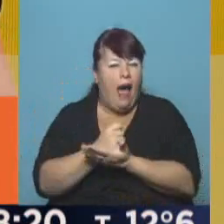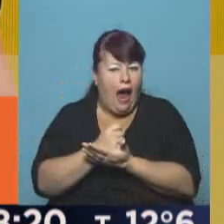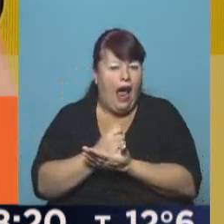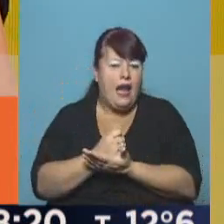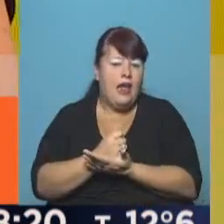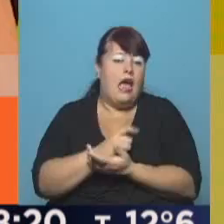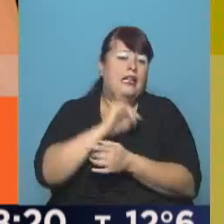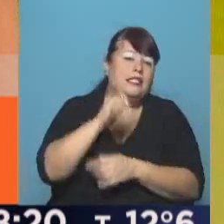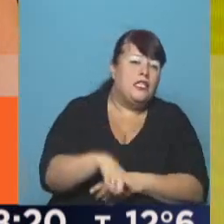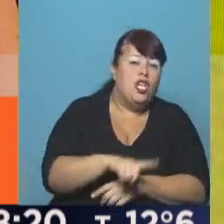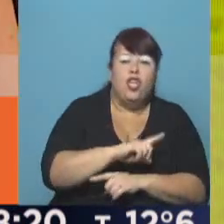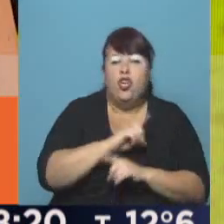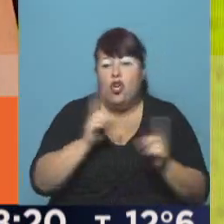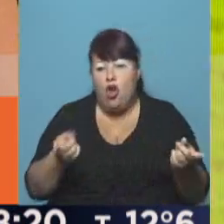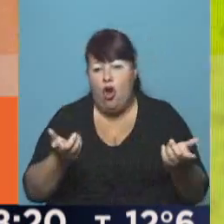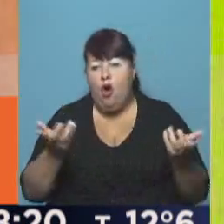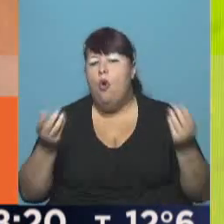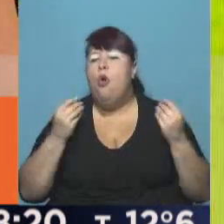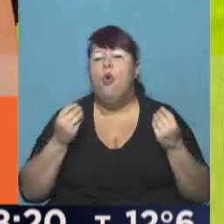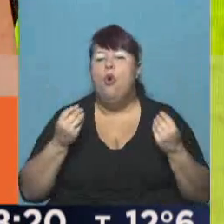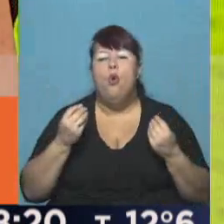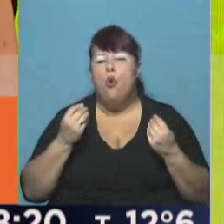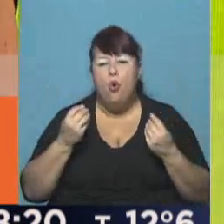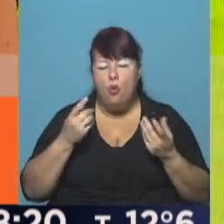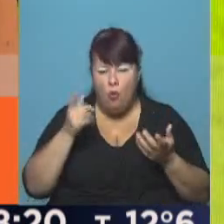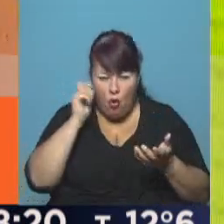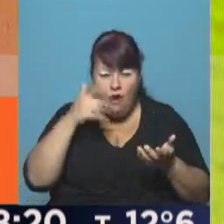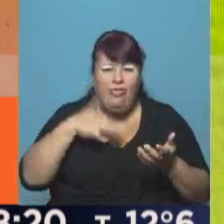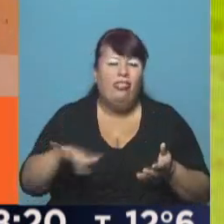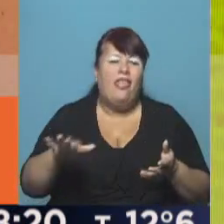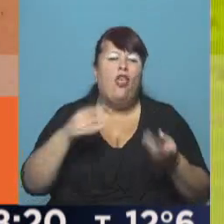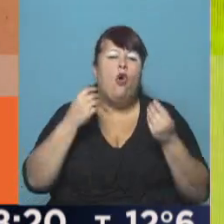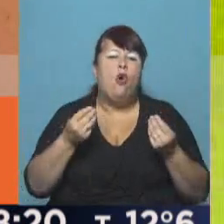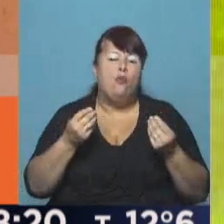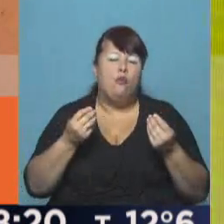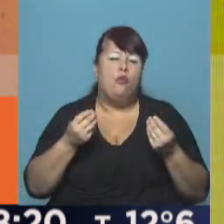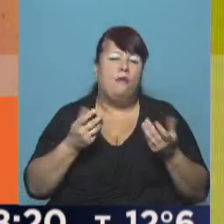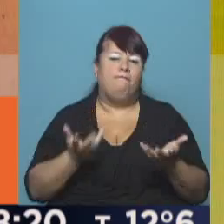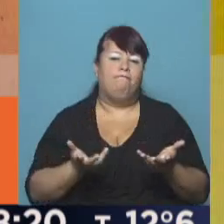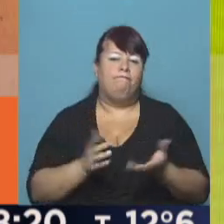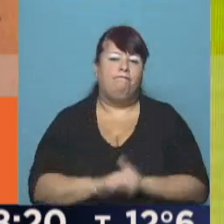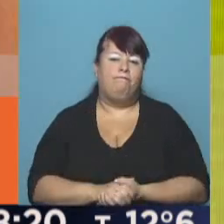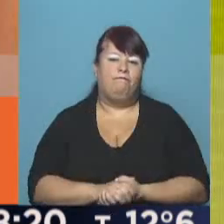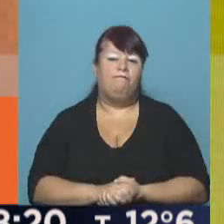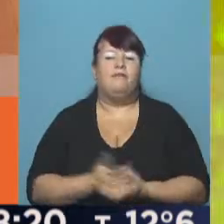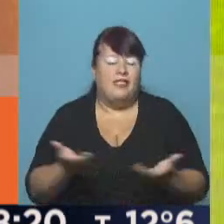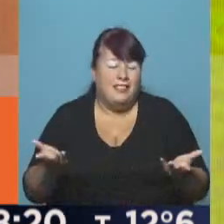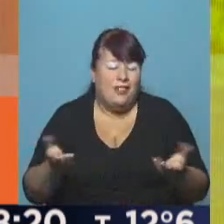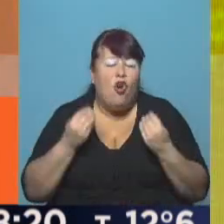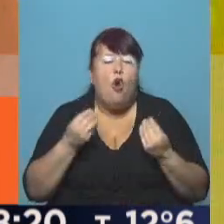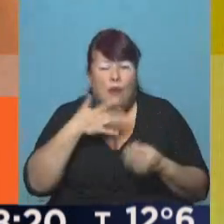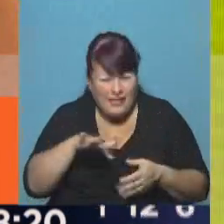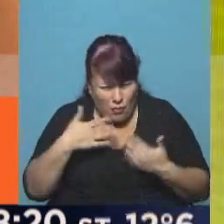No necesariamente. ¿Cómo se logra entender o cómo... Sí, se